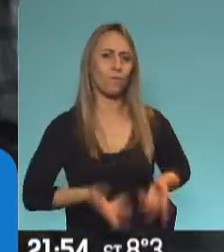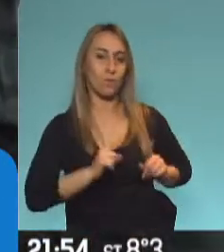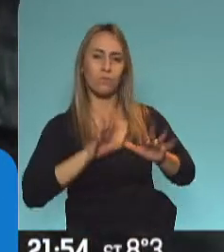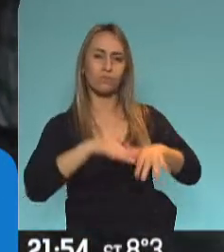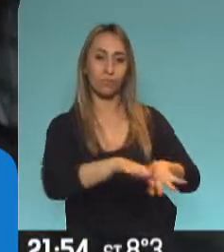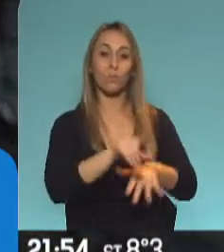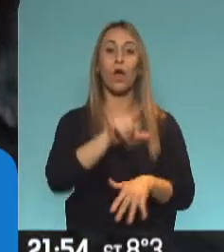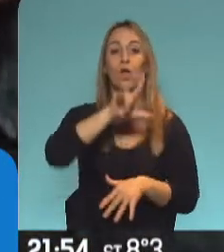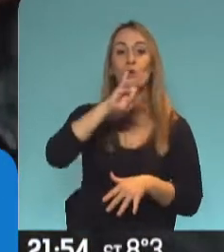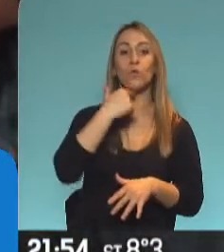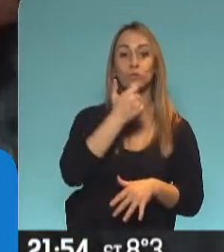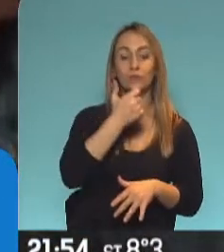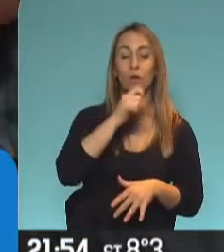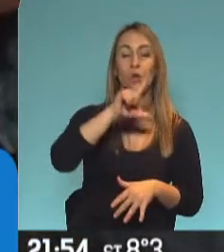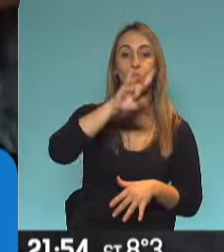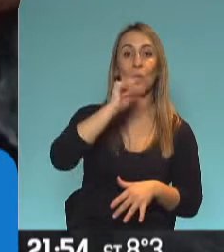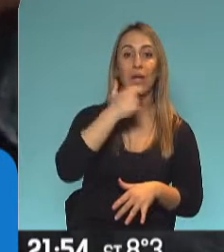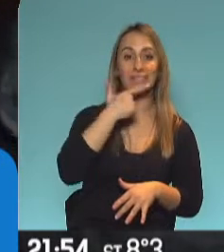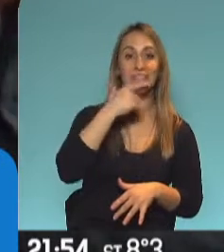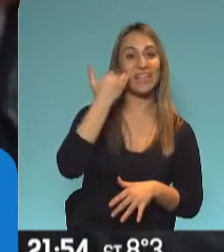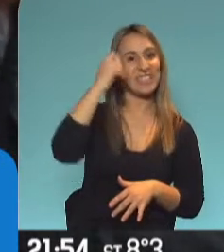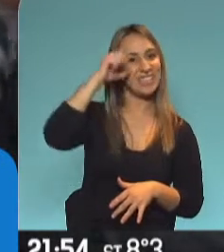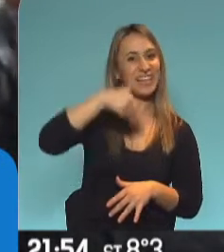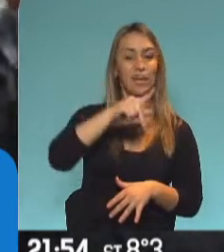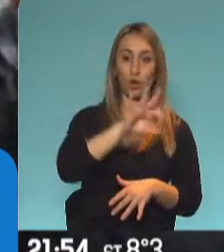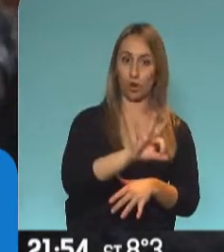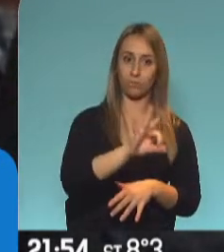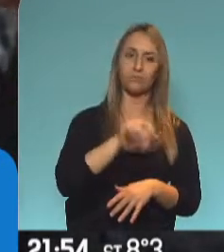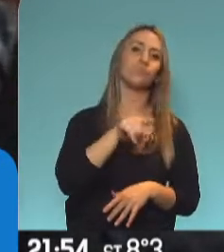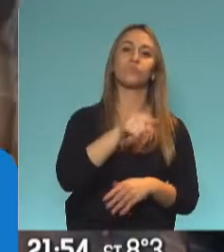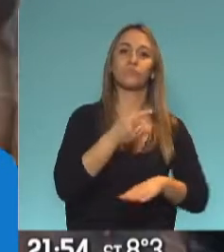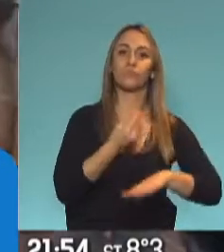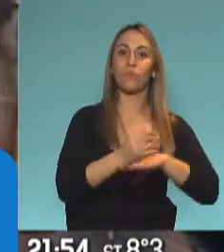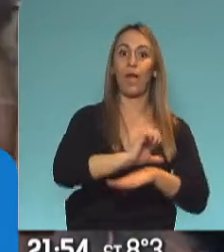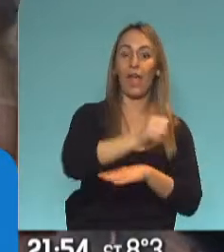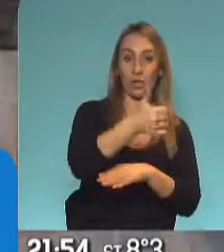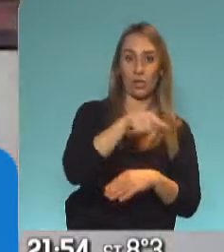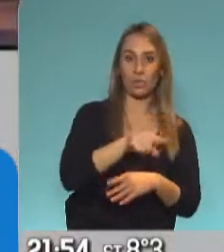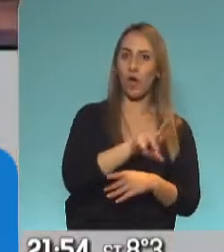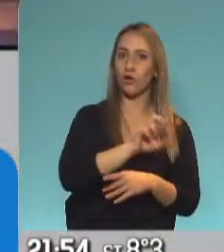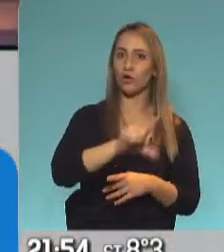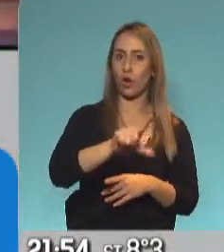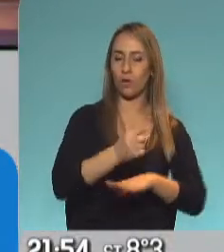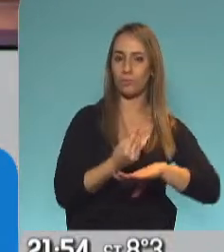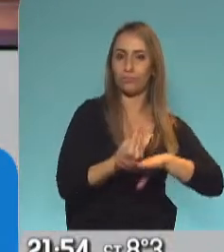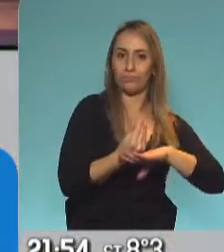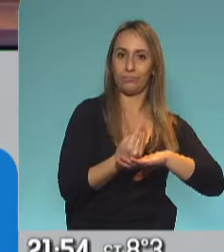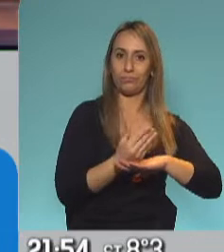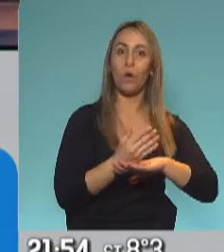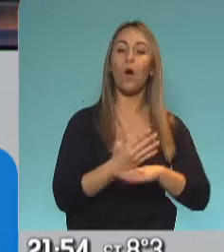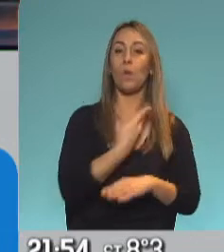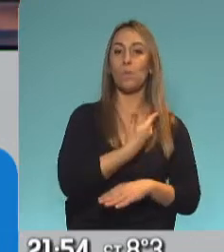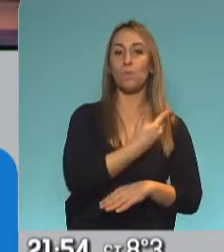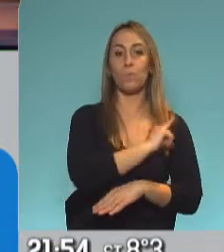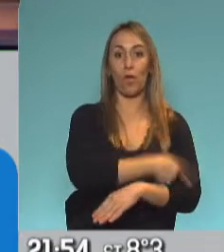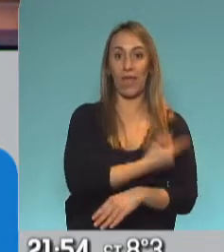Lukashenko, el ganador de las presidenciales, bueno, tiene un sistema parlamentario, pero el que juega un rol ahí importante en la cabeza del Poder Ejecutivo, que